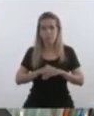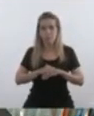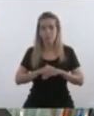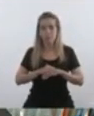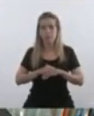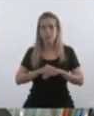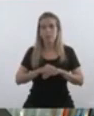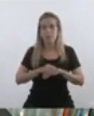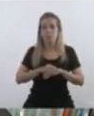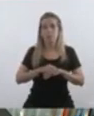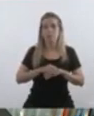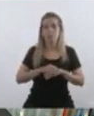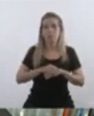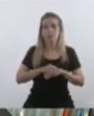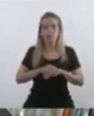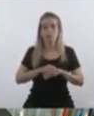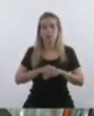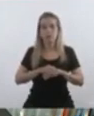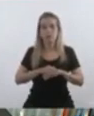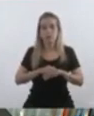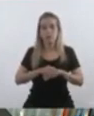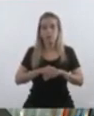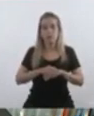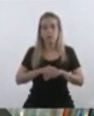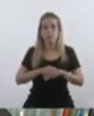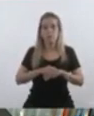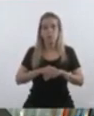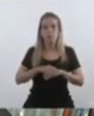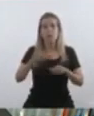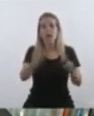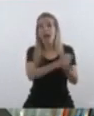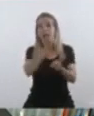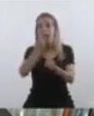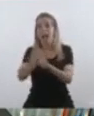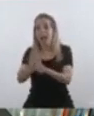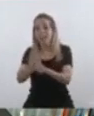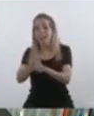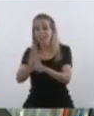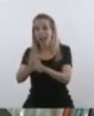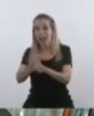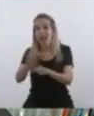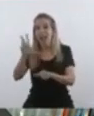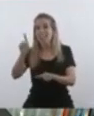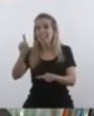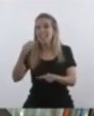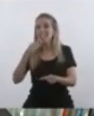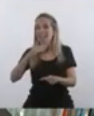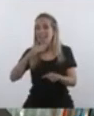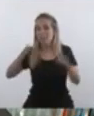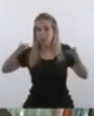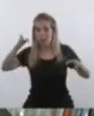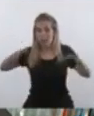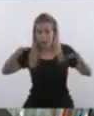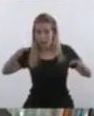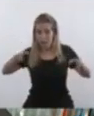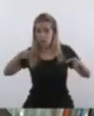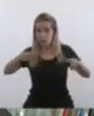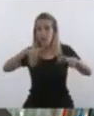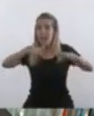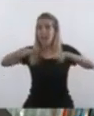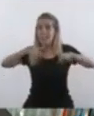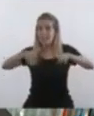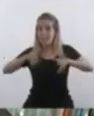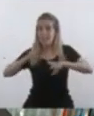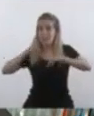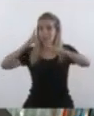Desde las 0 horas del día viernes y hasta el 30 de abril quedan restringidas todas las actividades